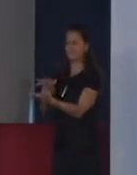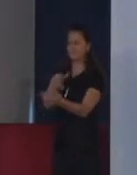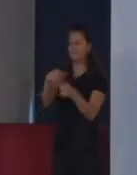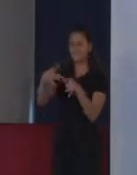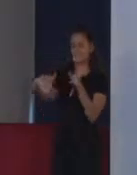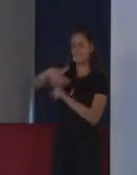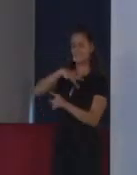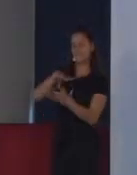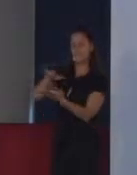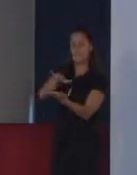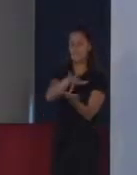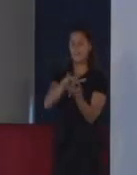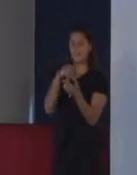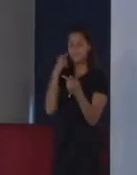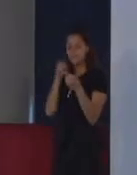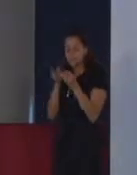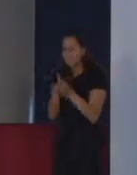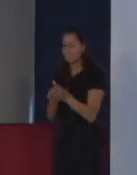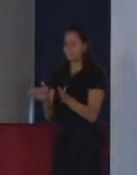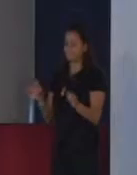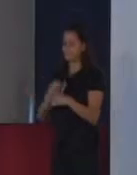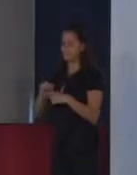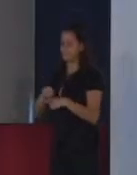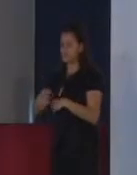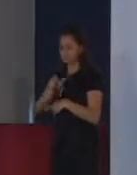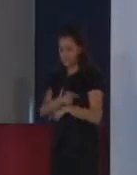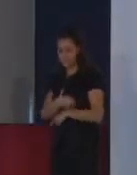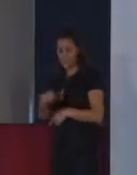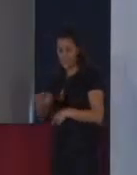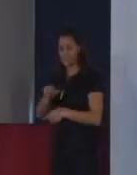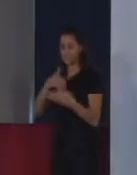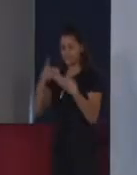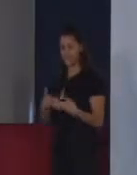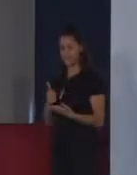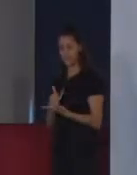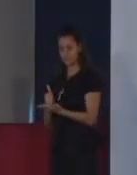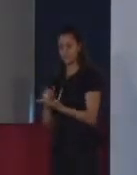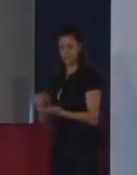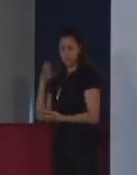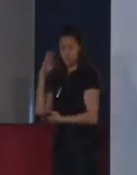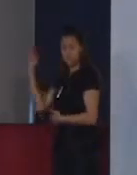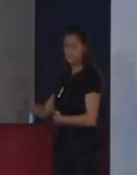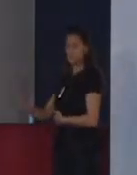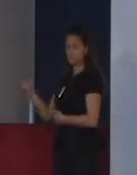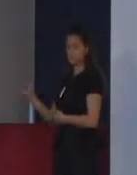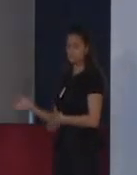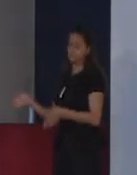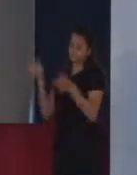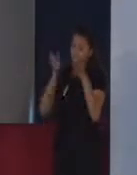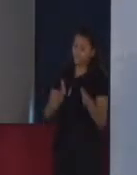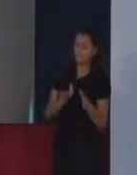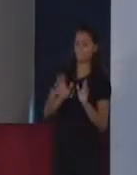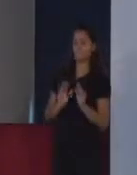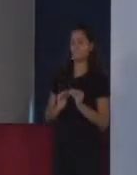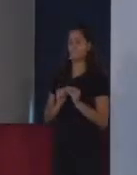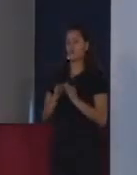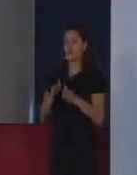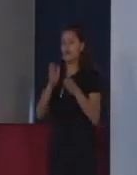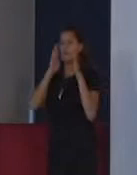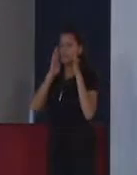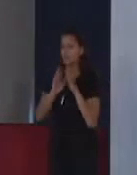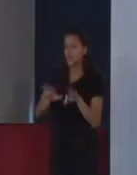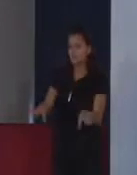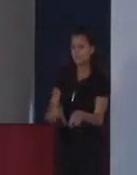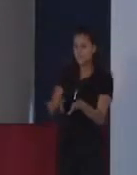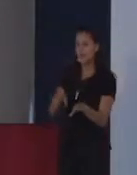ese ejercicio de la capacidad de la persona con discapacidad. Entonces, eso es una profesión. como modalidad de atención y como actividad, sí